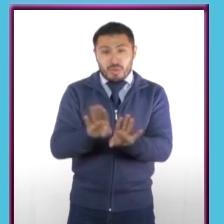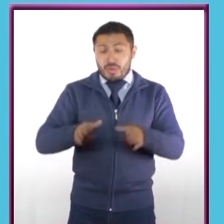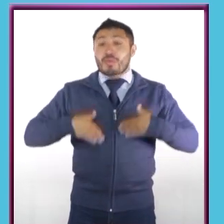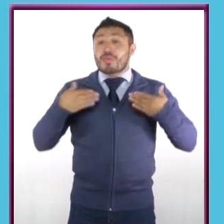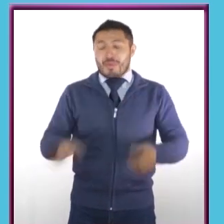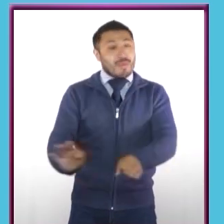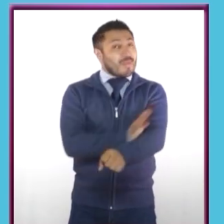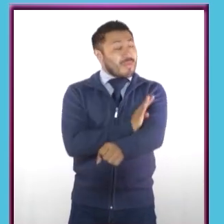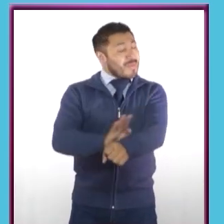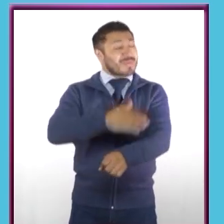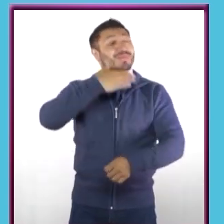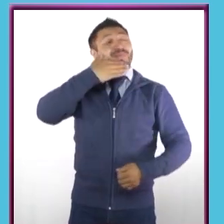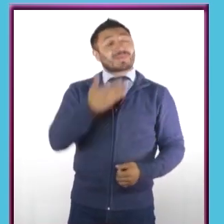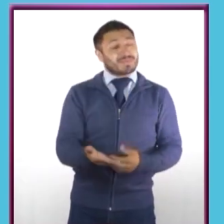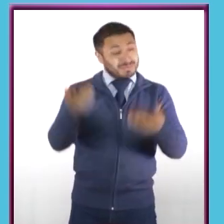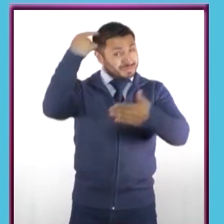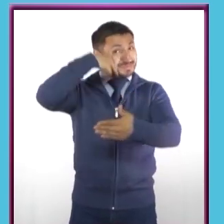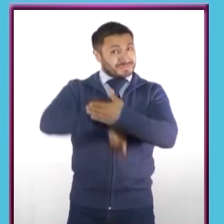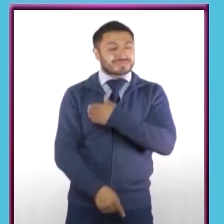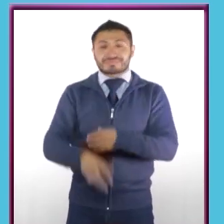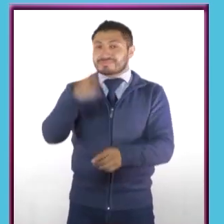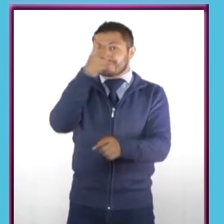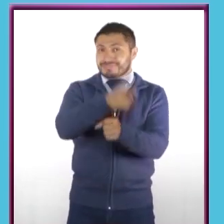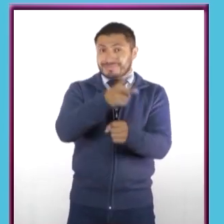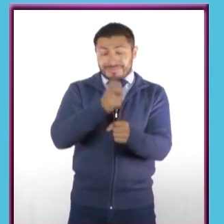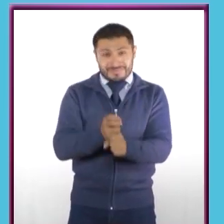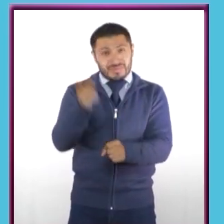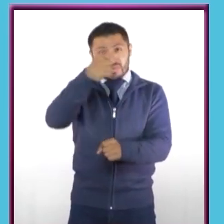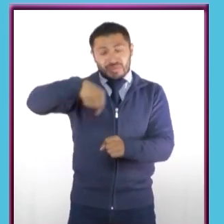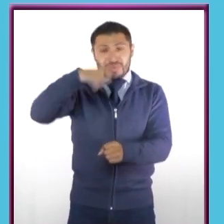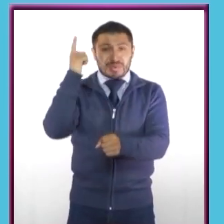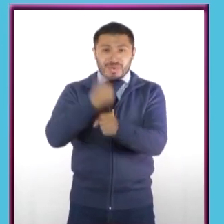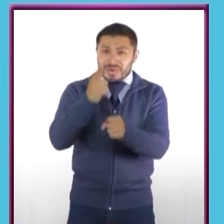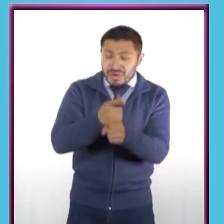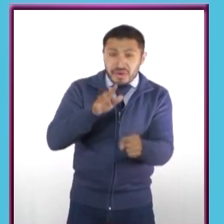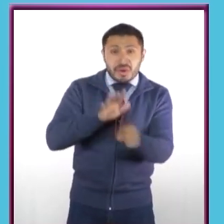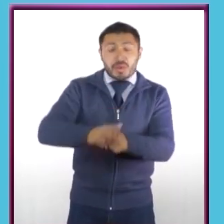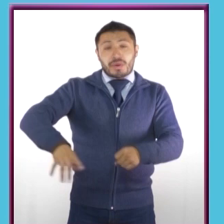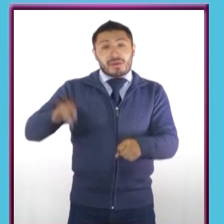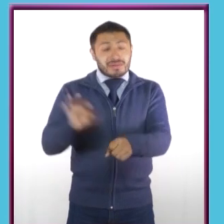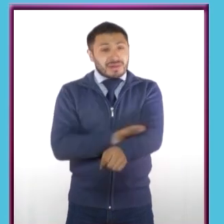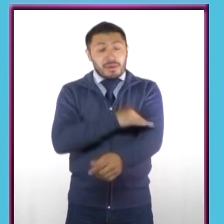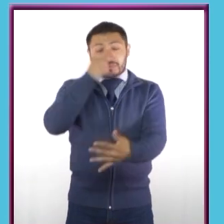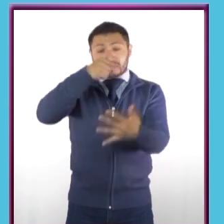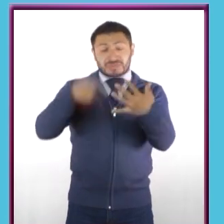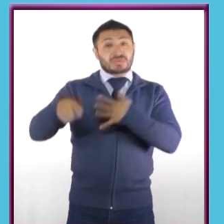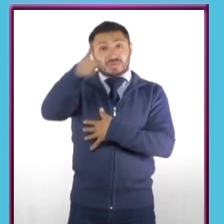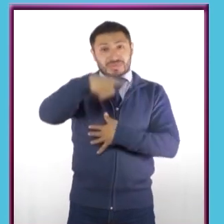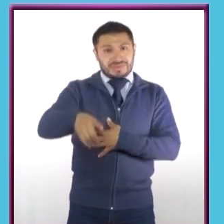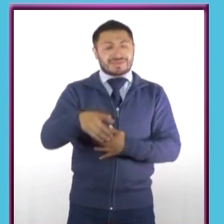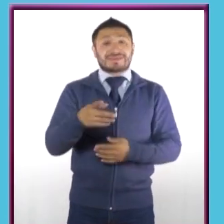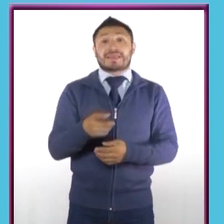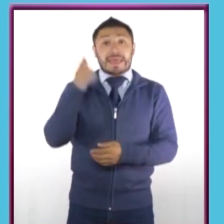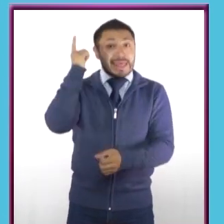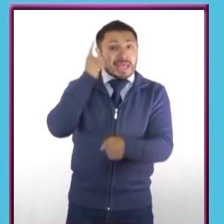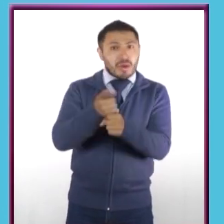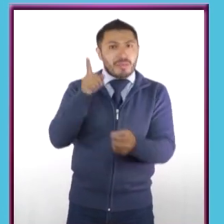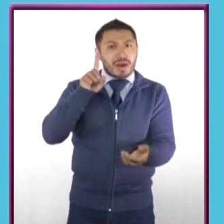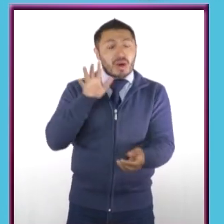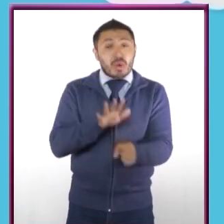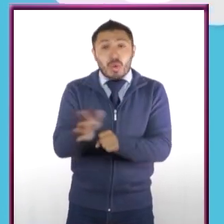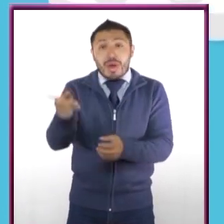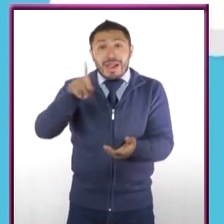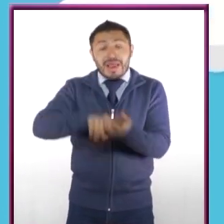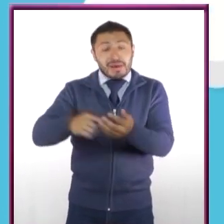a nuestro favor. Te reto a que identifiques tus emociones recurrentes y descubras de qué está hecho tu mundo